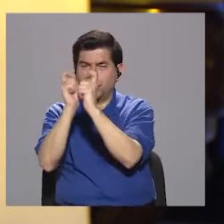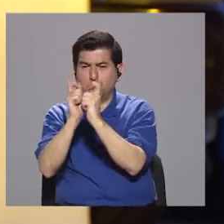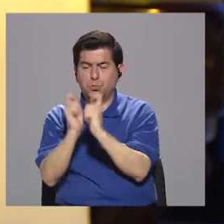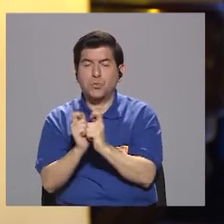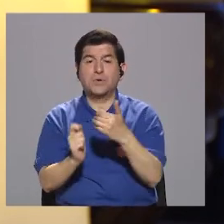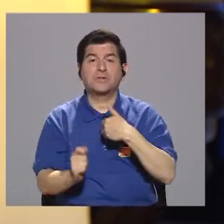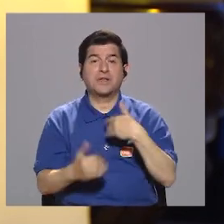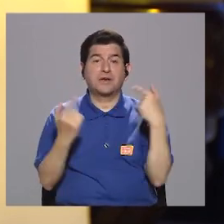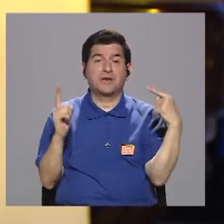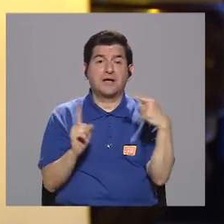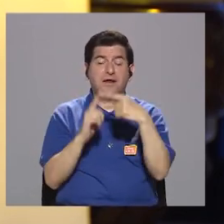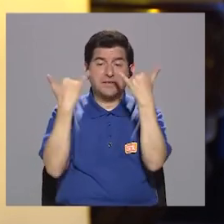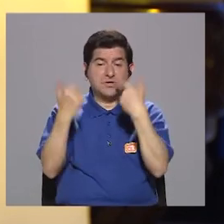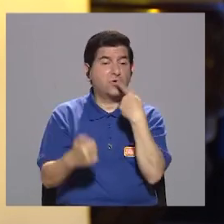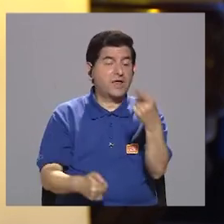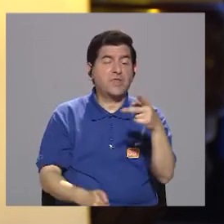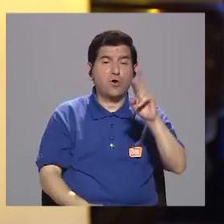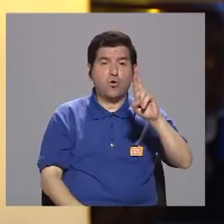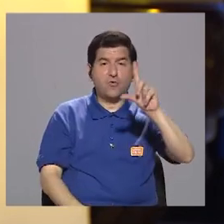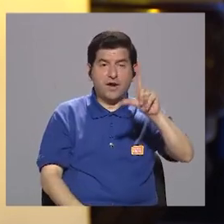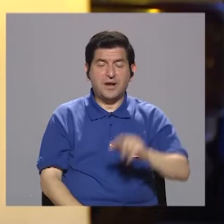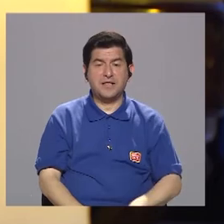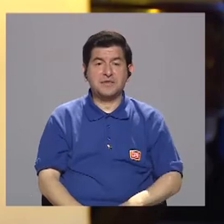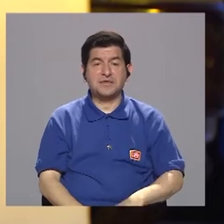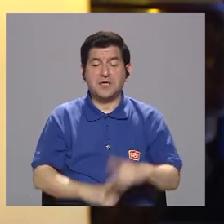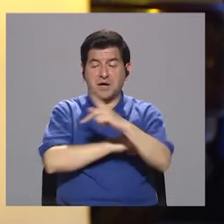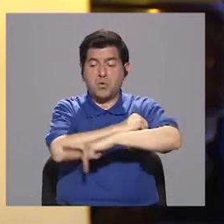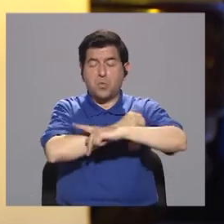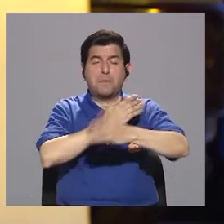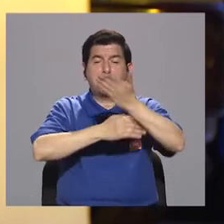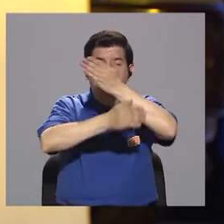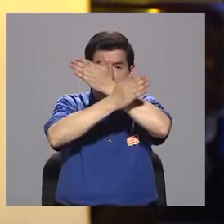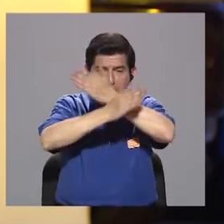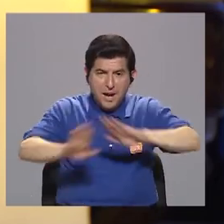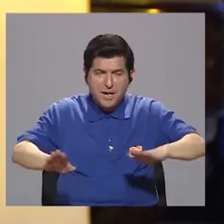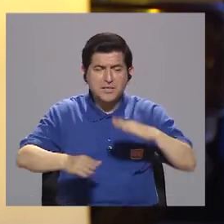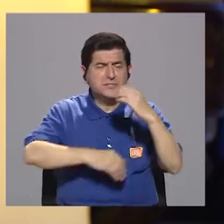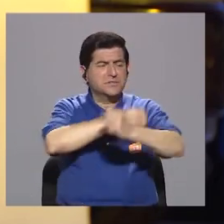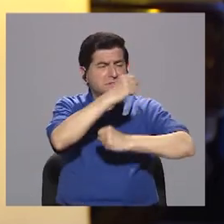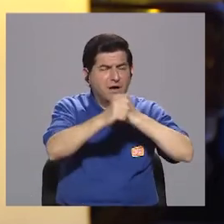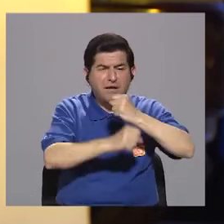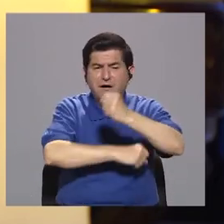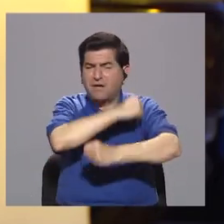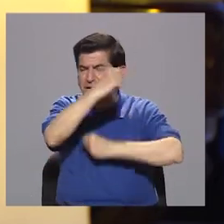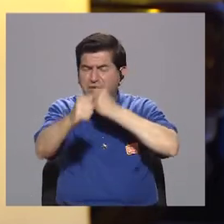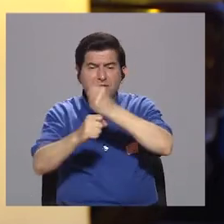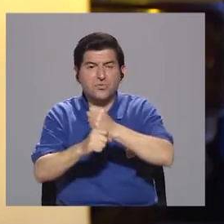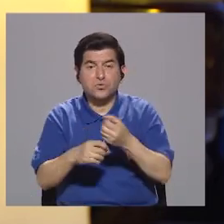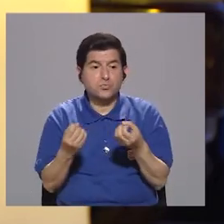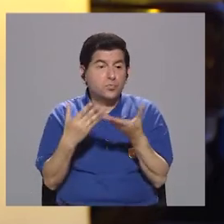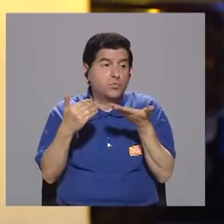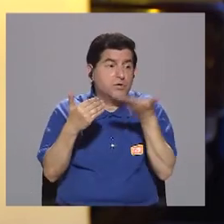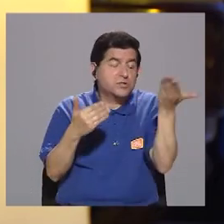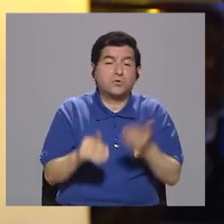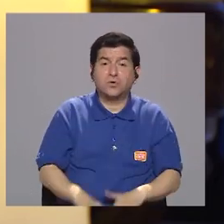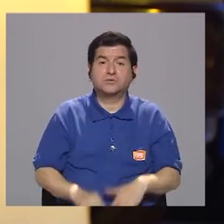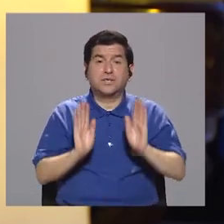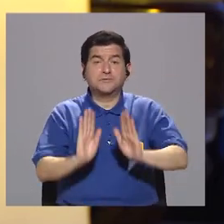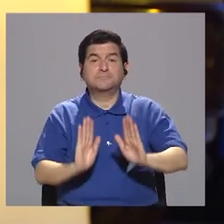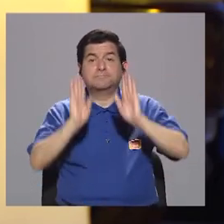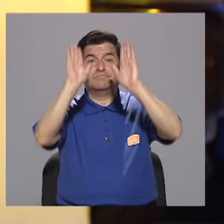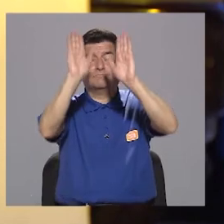que ha tenido, como decía Rolando, el país en paz durante tantos años, y tantas cosas